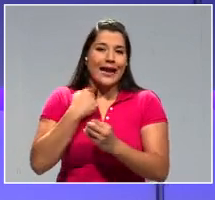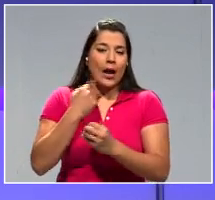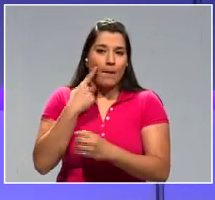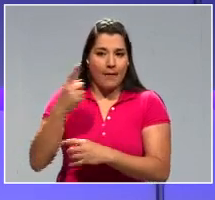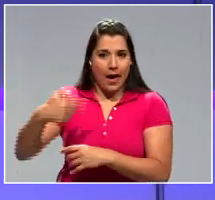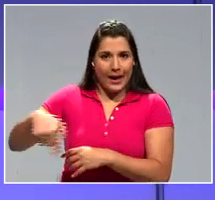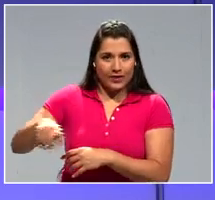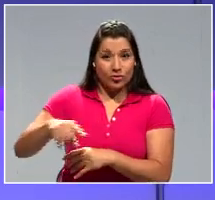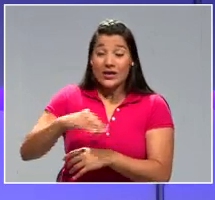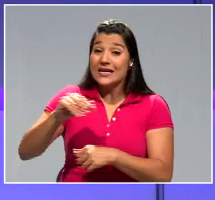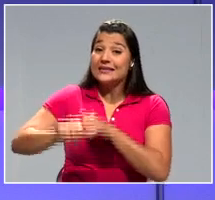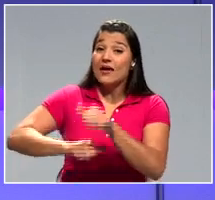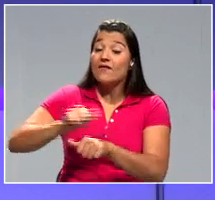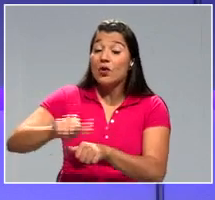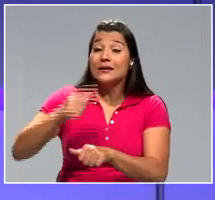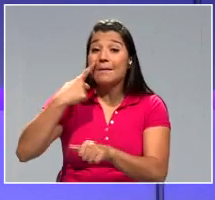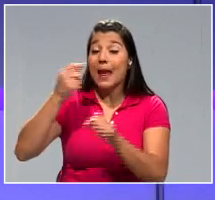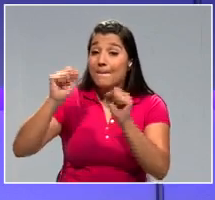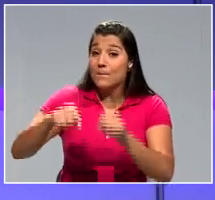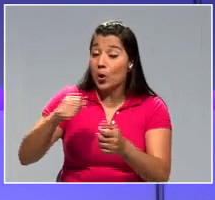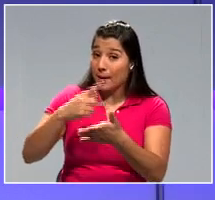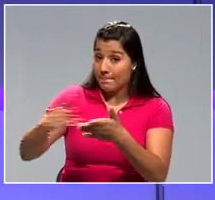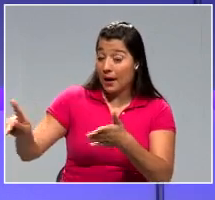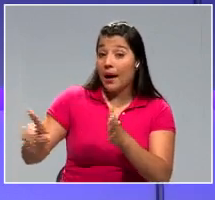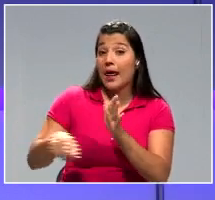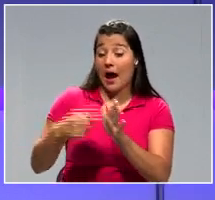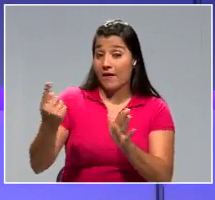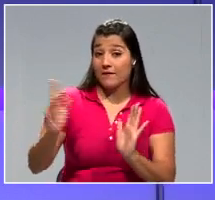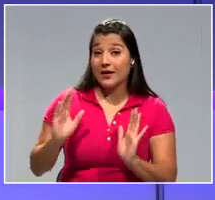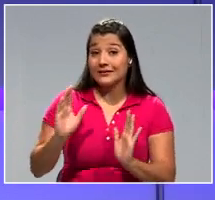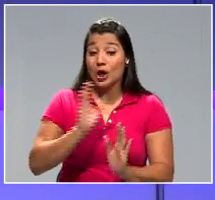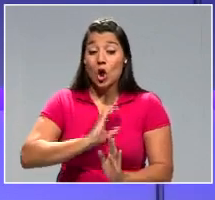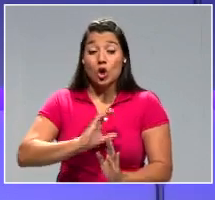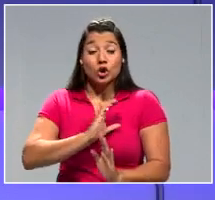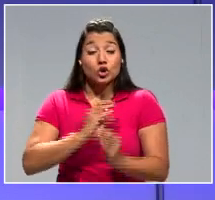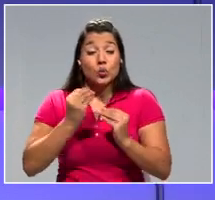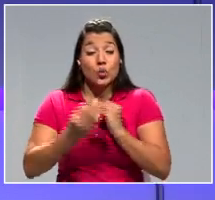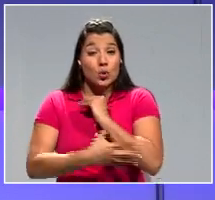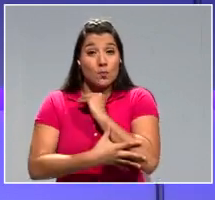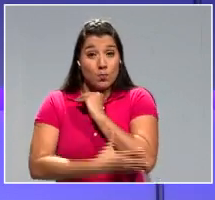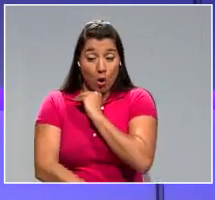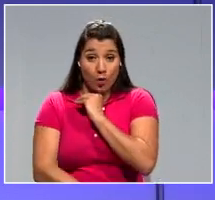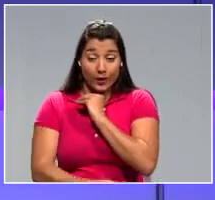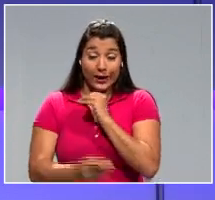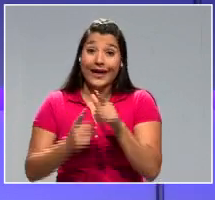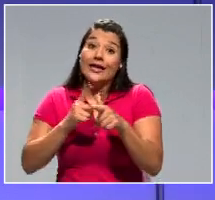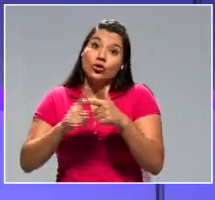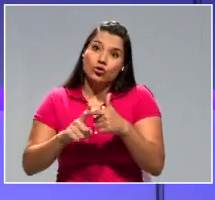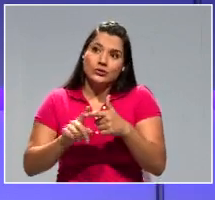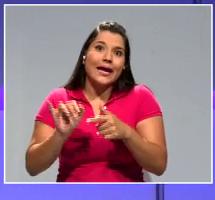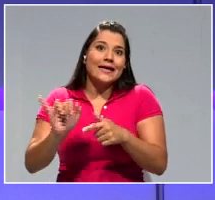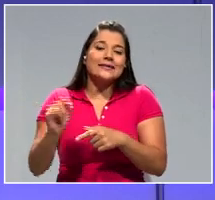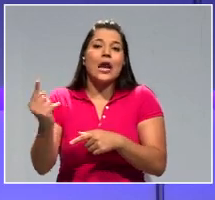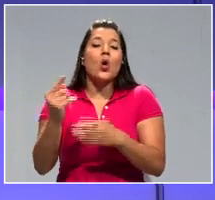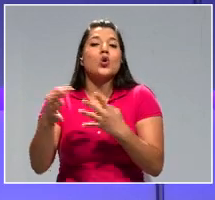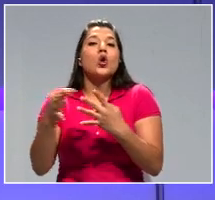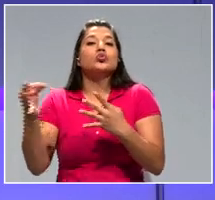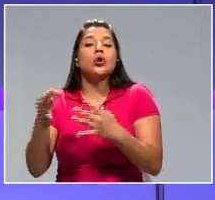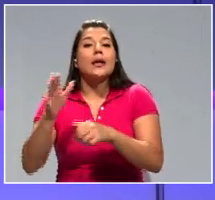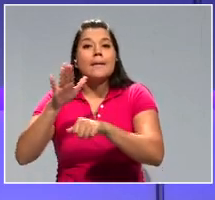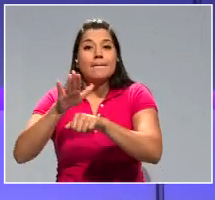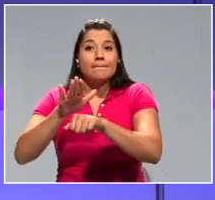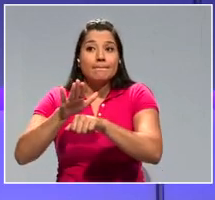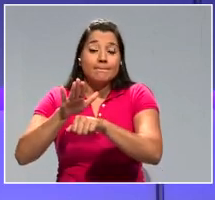y hacen ese esfuerzo por pagar a veces condiciones muy precarias de vida, que es lo que les permite, digamos, los